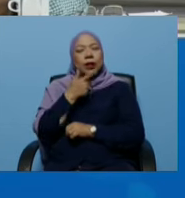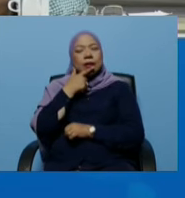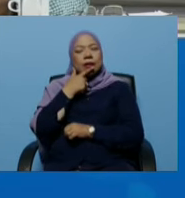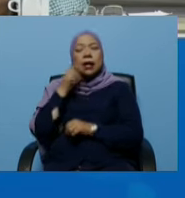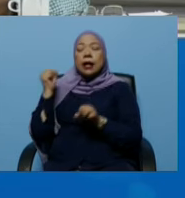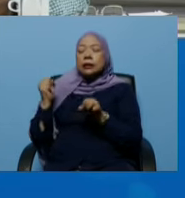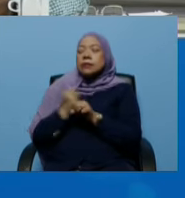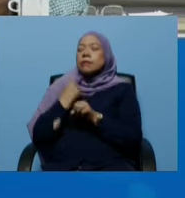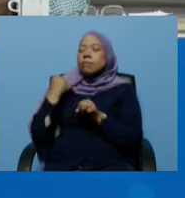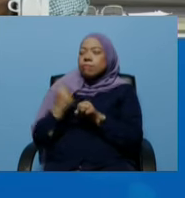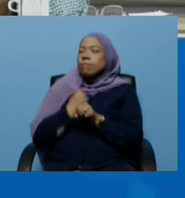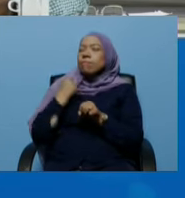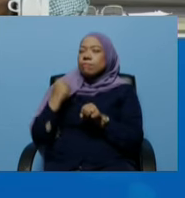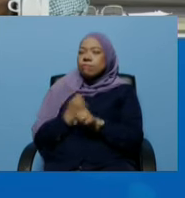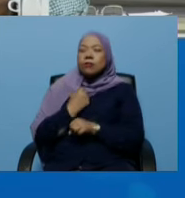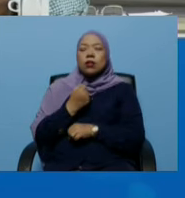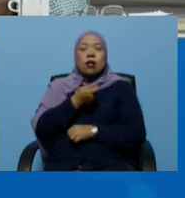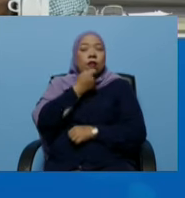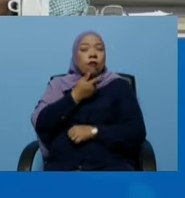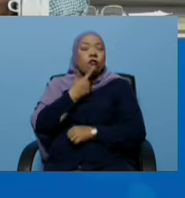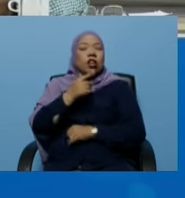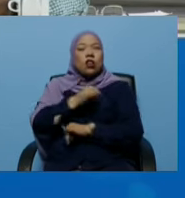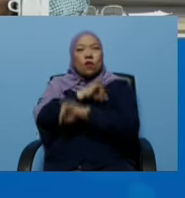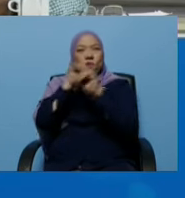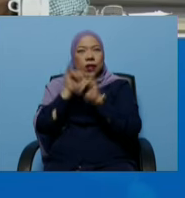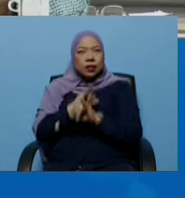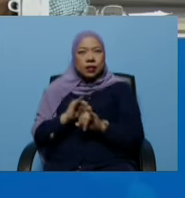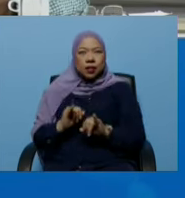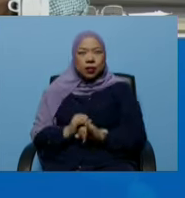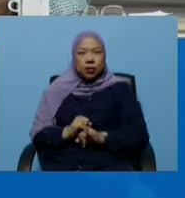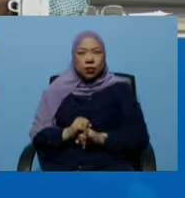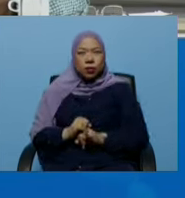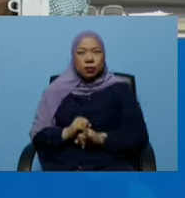trabajar. ¡Qué felicidad! Que